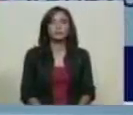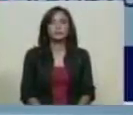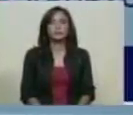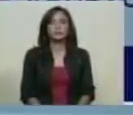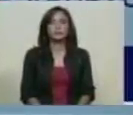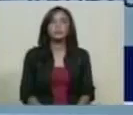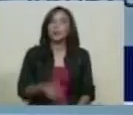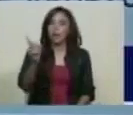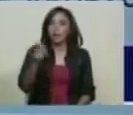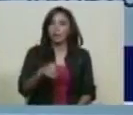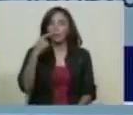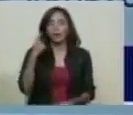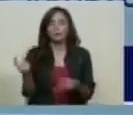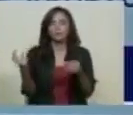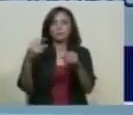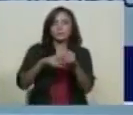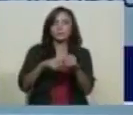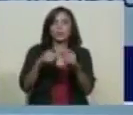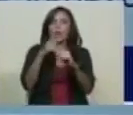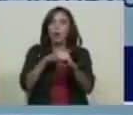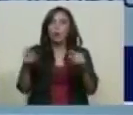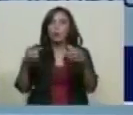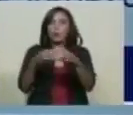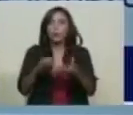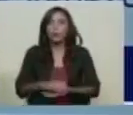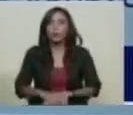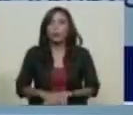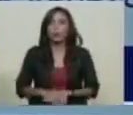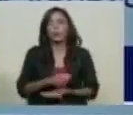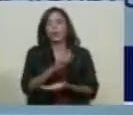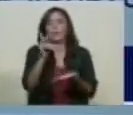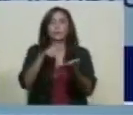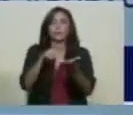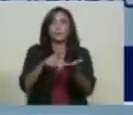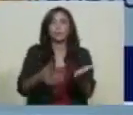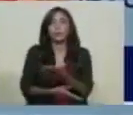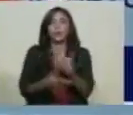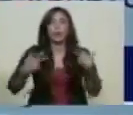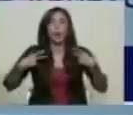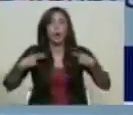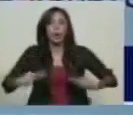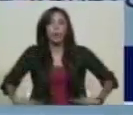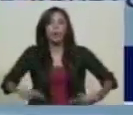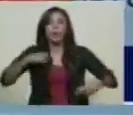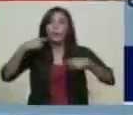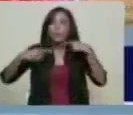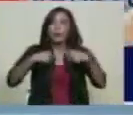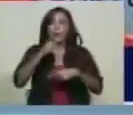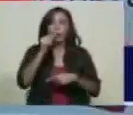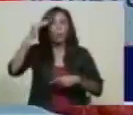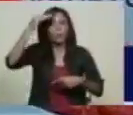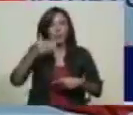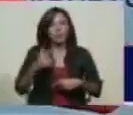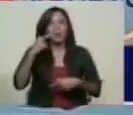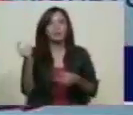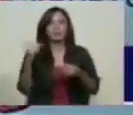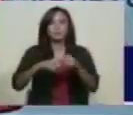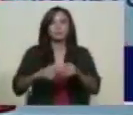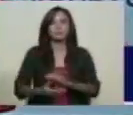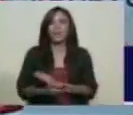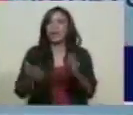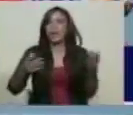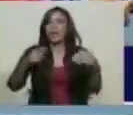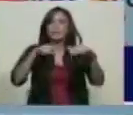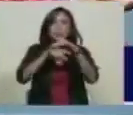defensa integral de la patria, promoviendo la participación en la milicia bolivariana, nuestros hombres y mujeres. Además, el partido está en la calle en